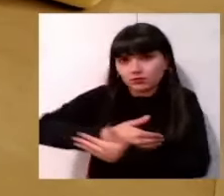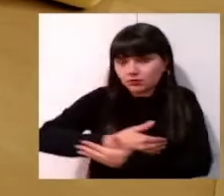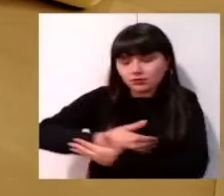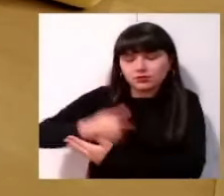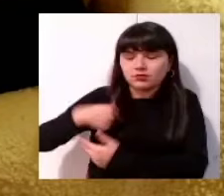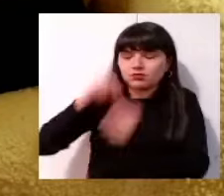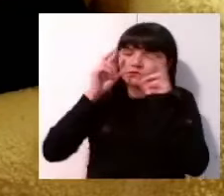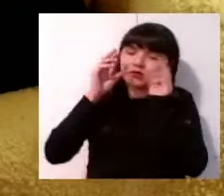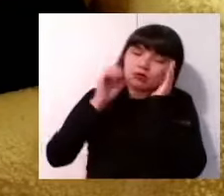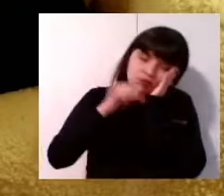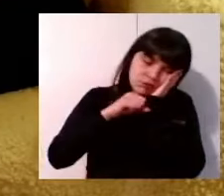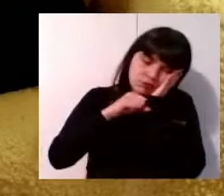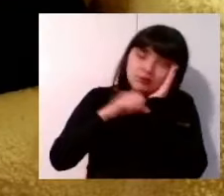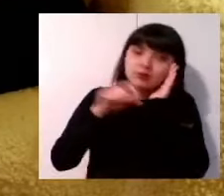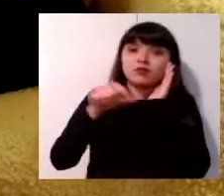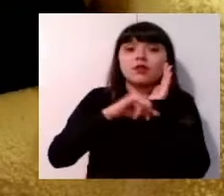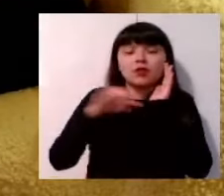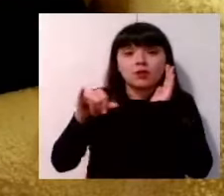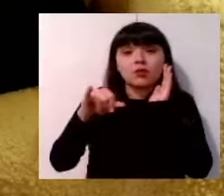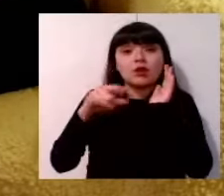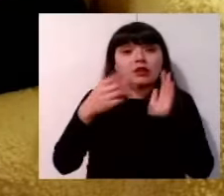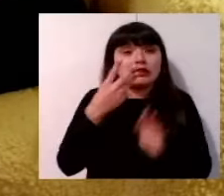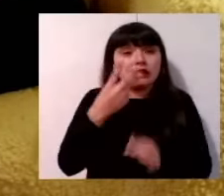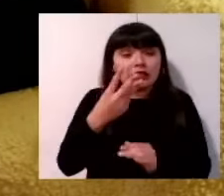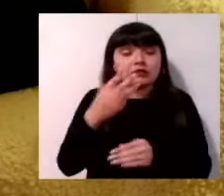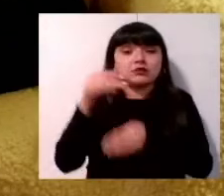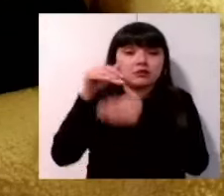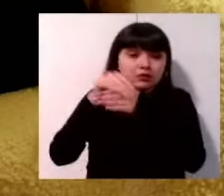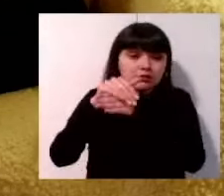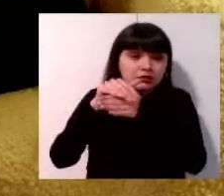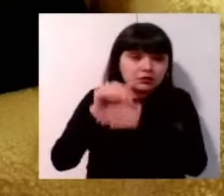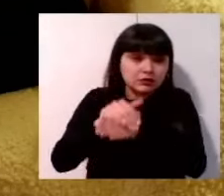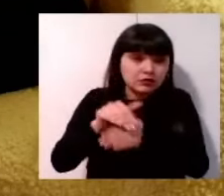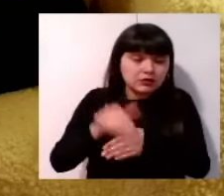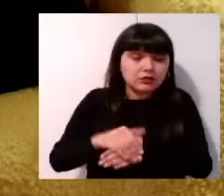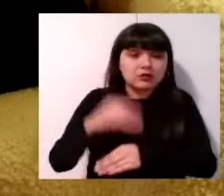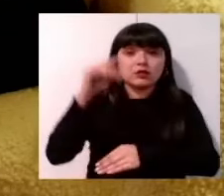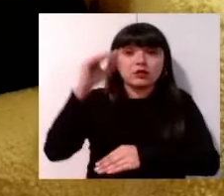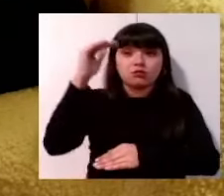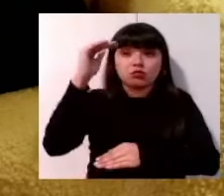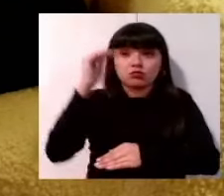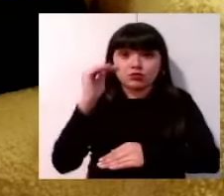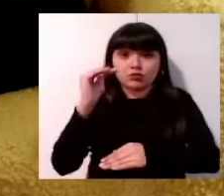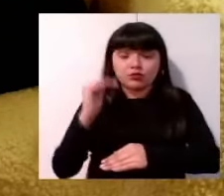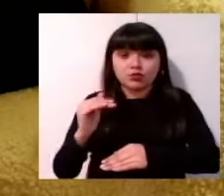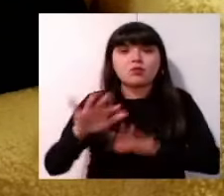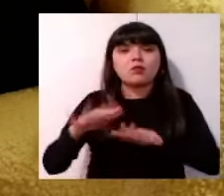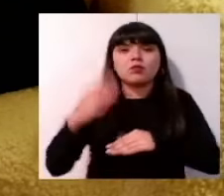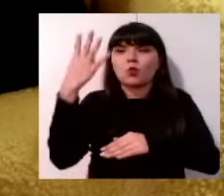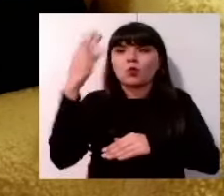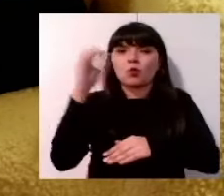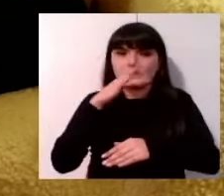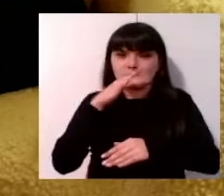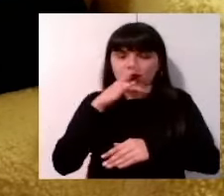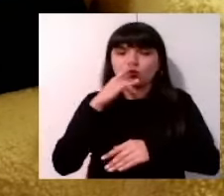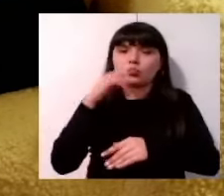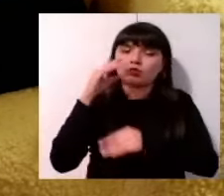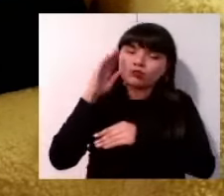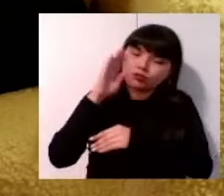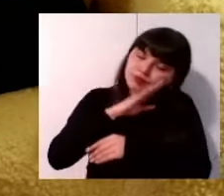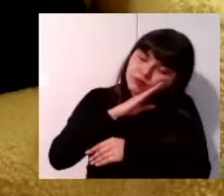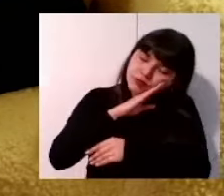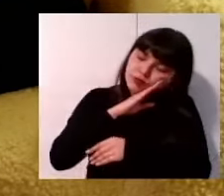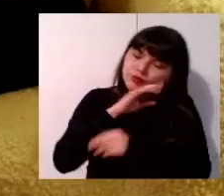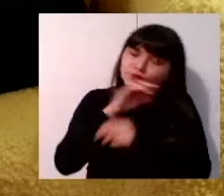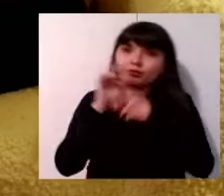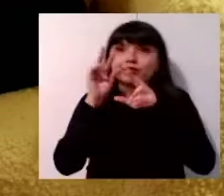después duermen unas 3 siestas, que cada siesta mínimo debería durar unos 40 minutos, ya después de los 5 o 6 meses, entonces pueden dormir unas